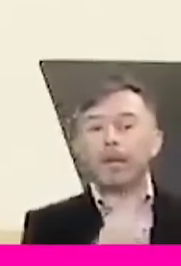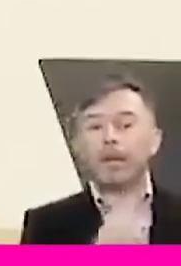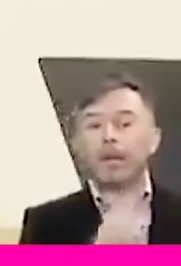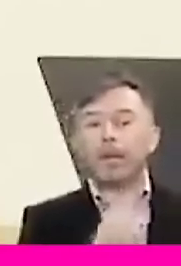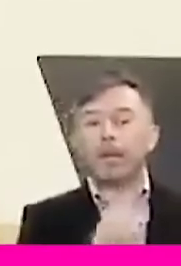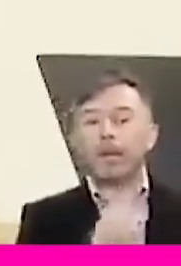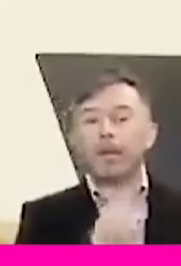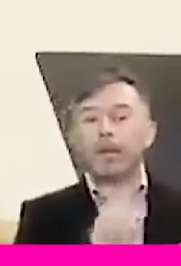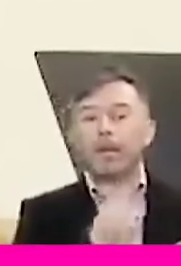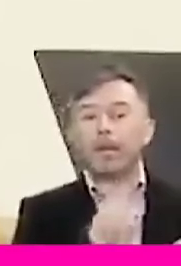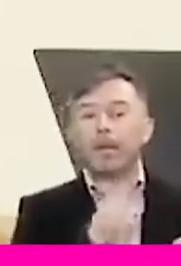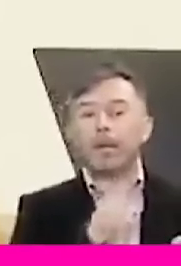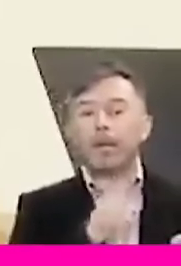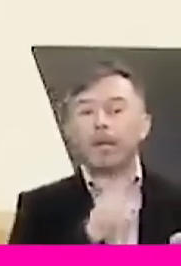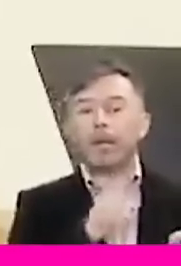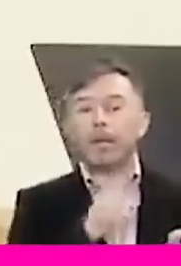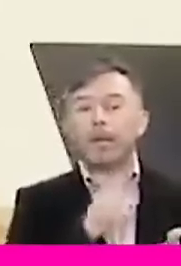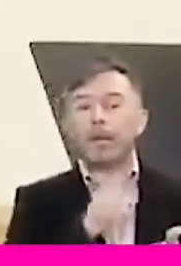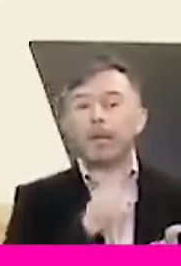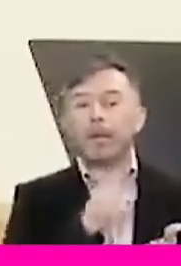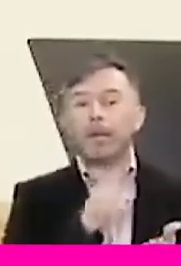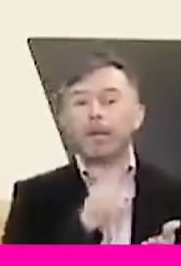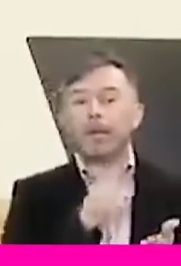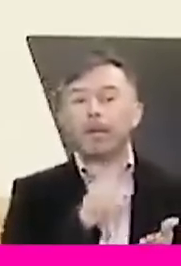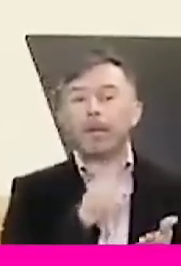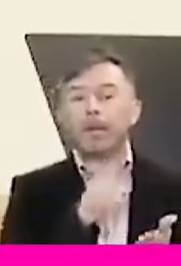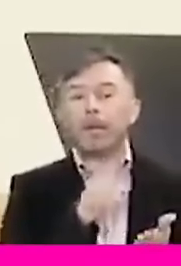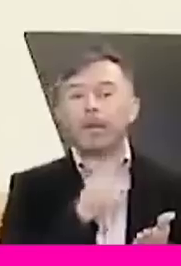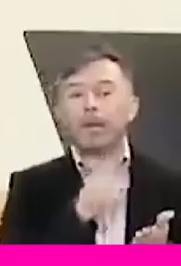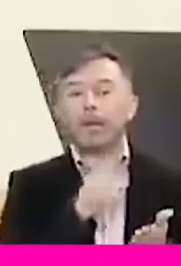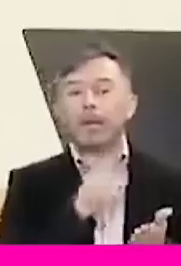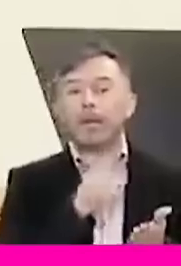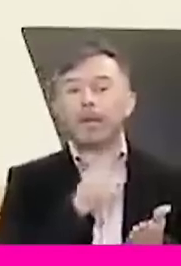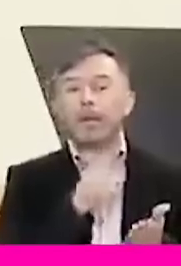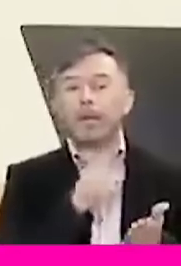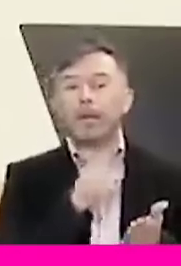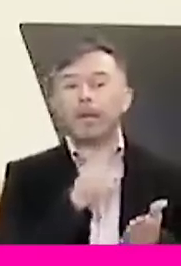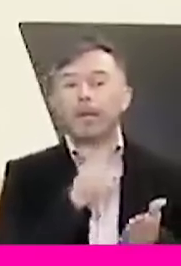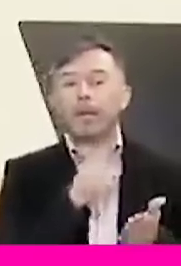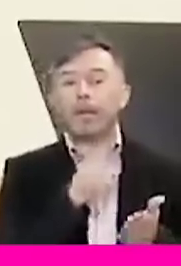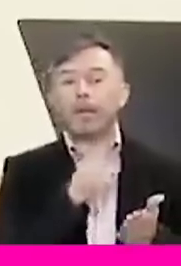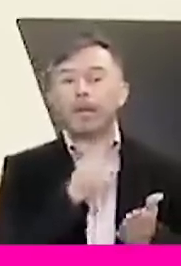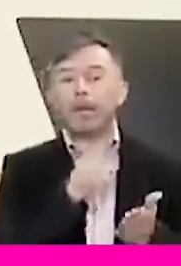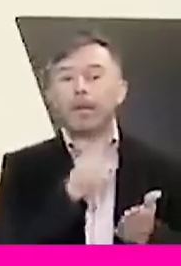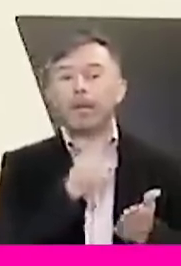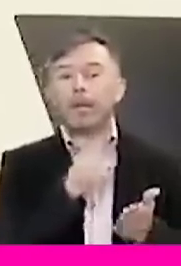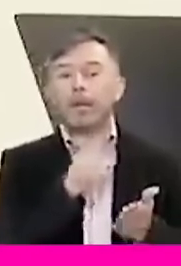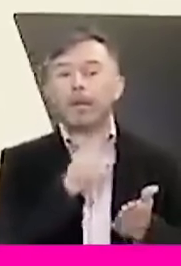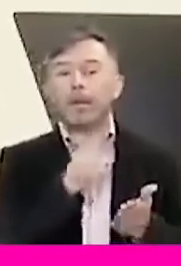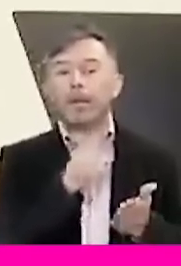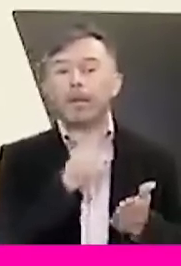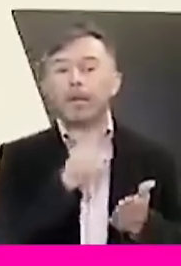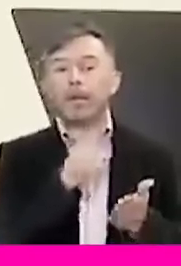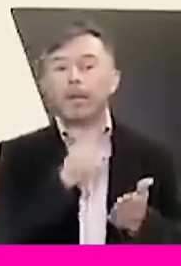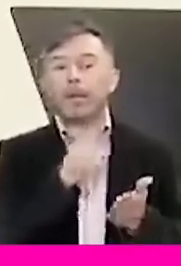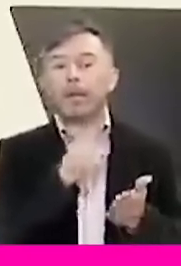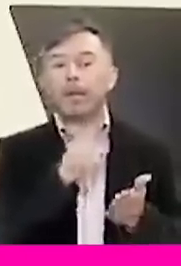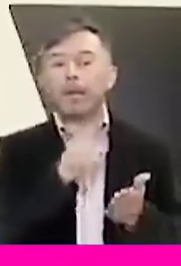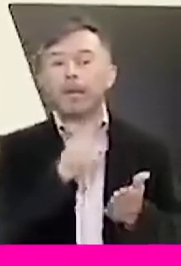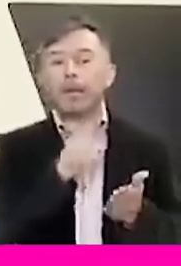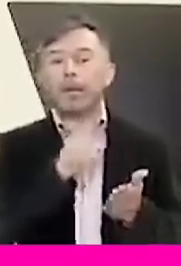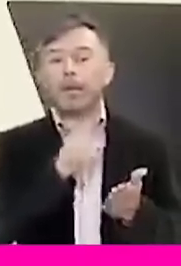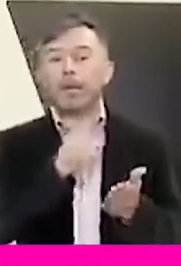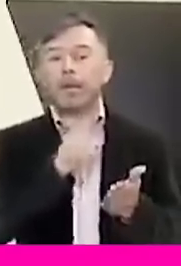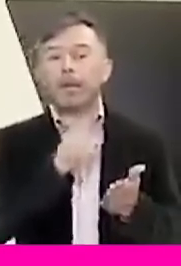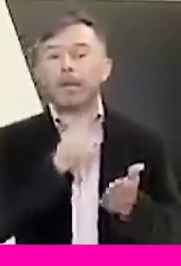horas en la sesión extraordinaria con los líderes del INE y entre ellos Lorenzo Córdoba Ciro murayama Y la verdad